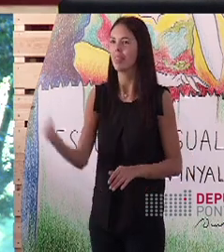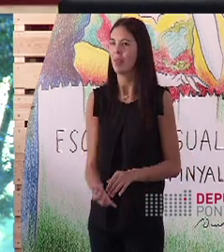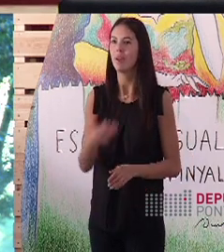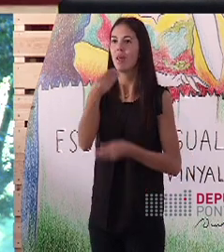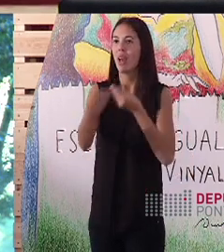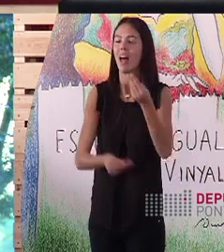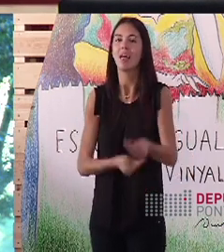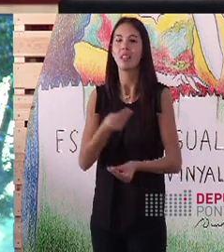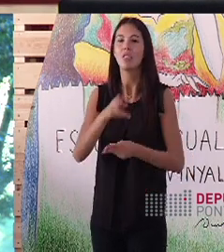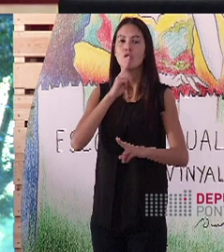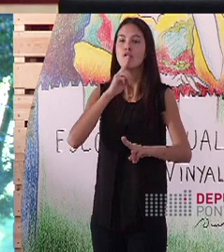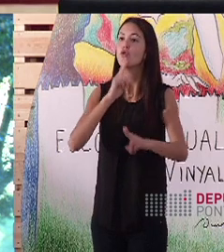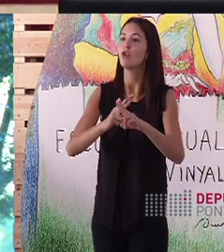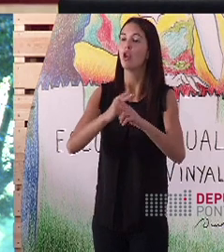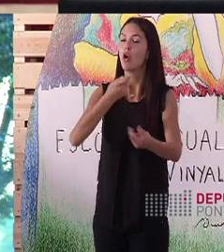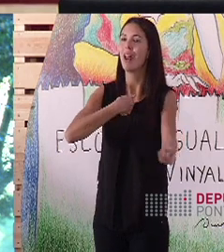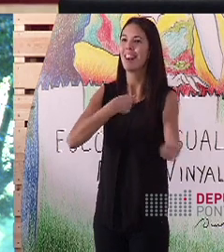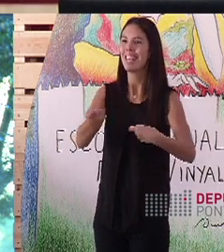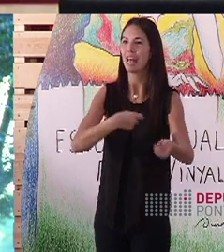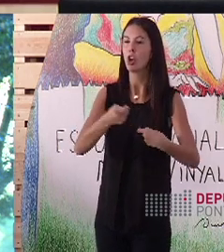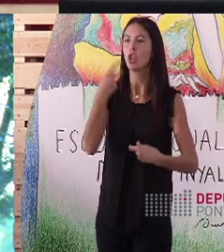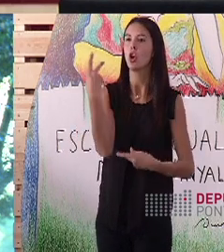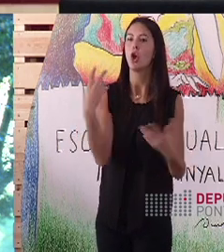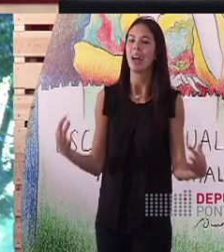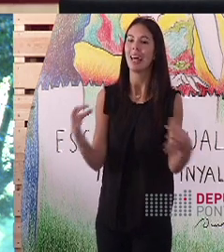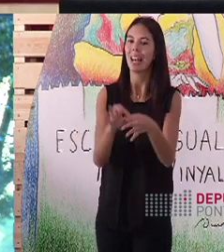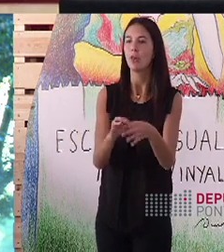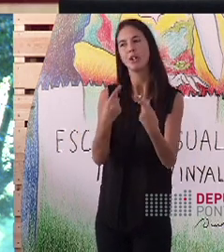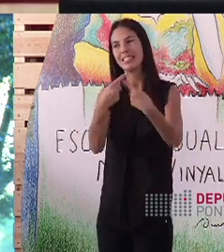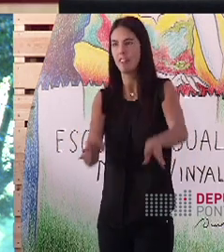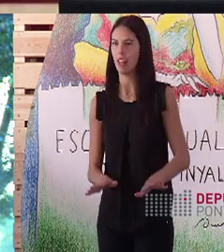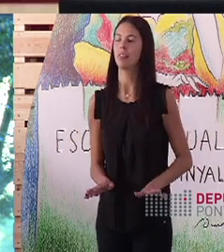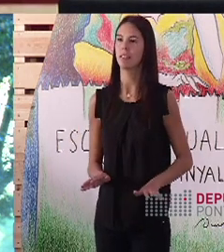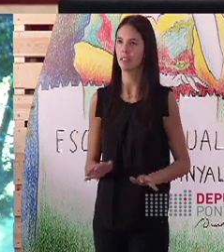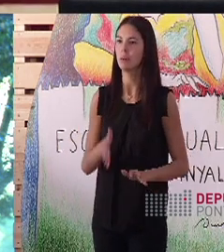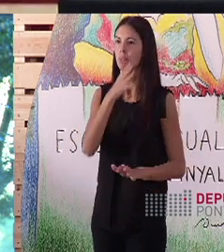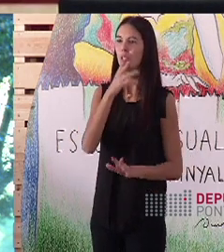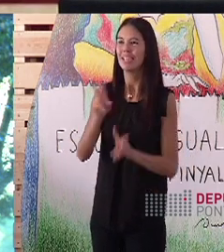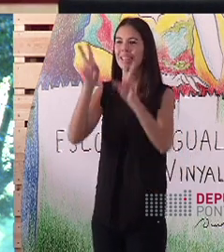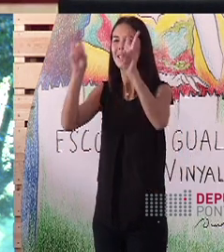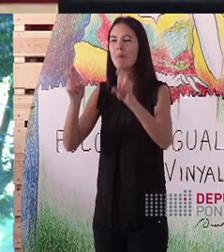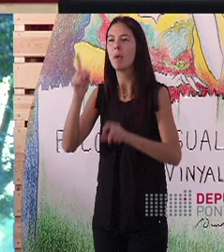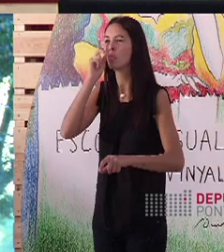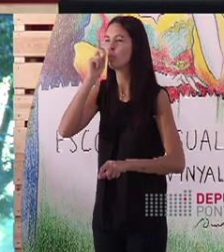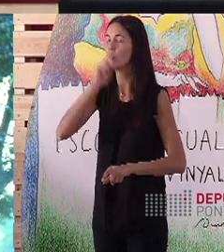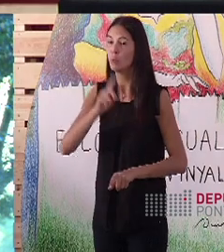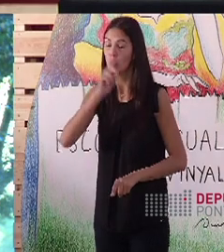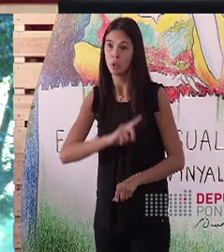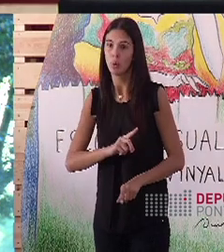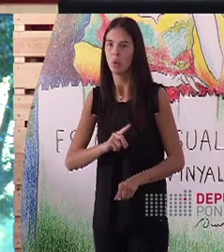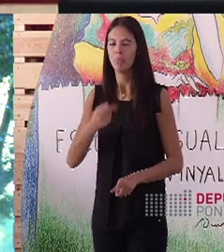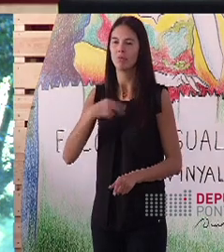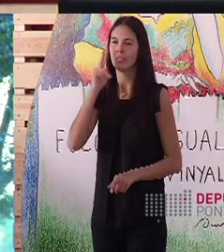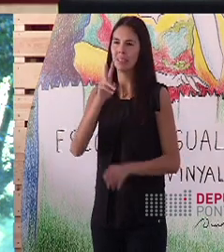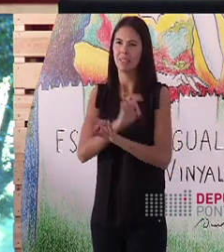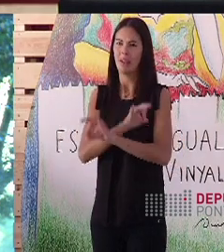eso, que se llama negociar las relaciones de una manera distinta. Porque la prostitución, como esto se puede ver muy